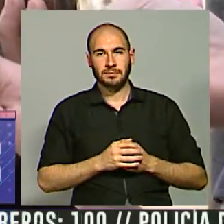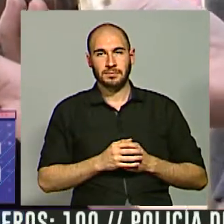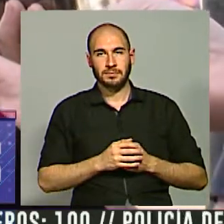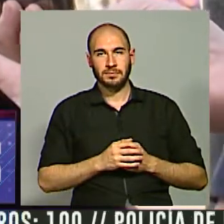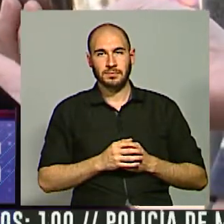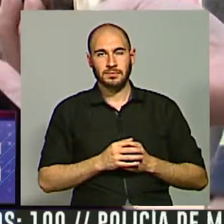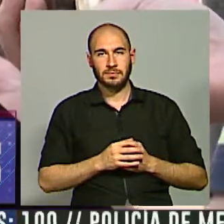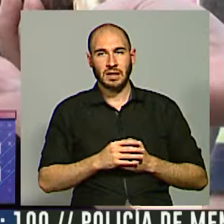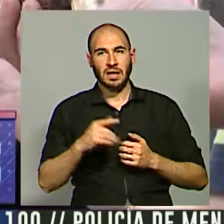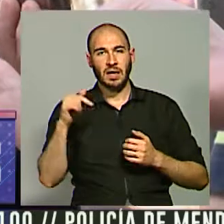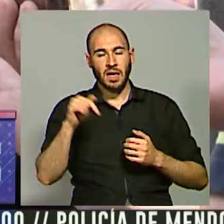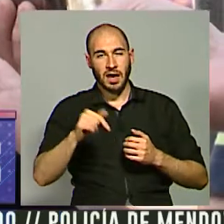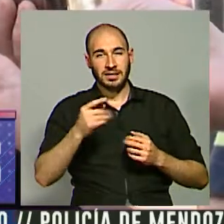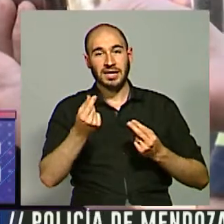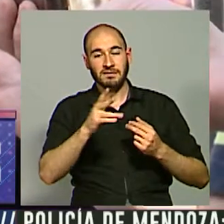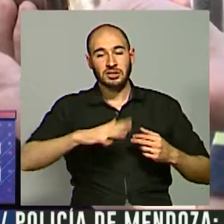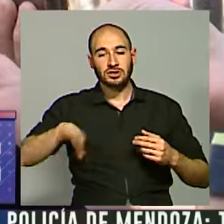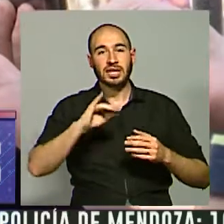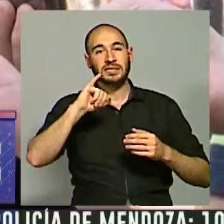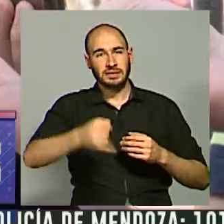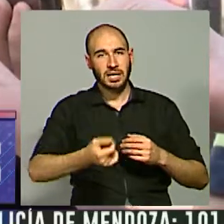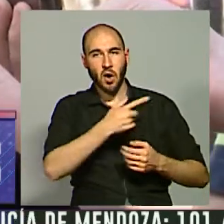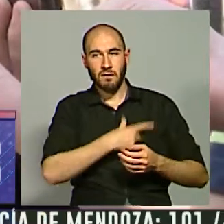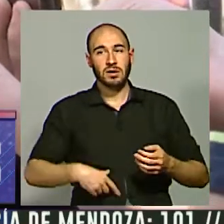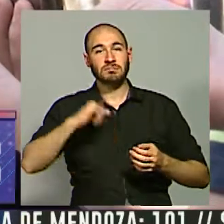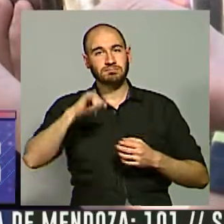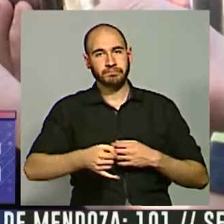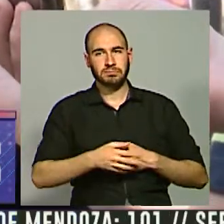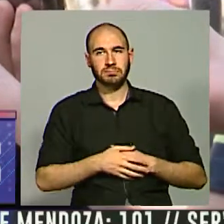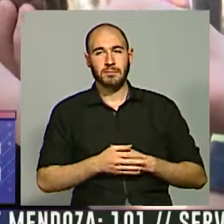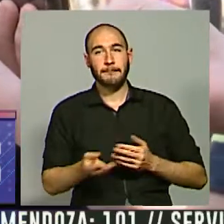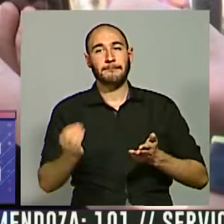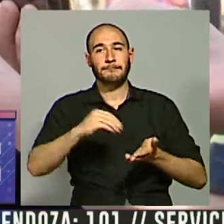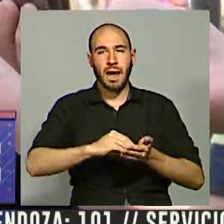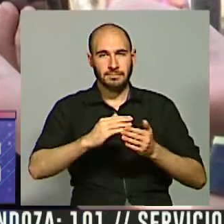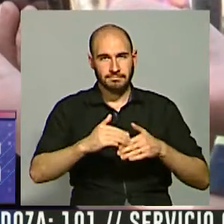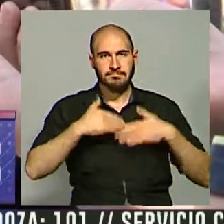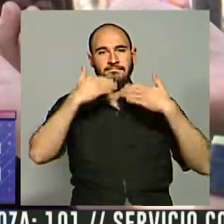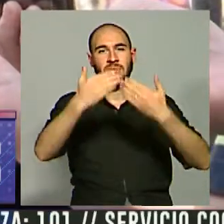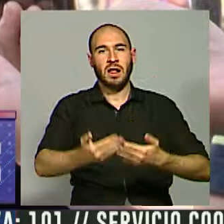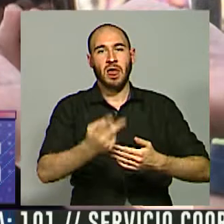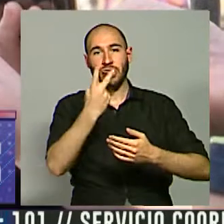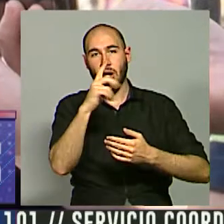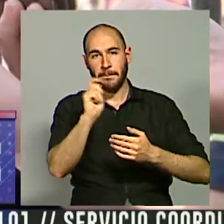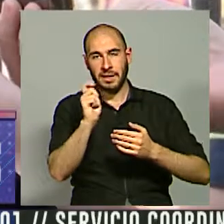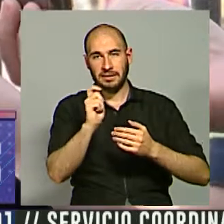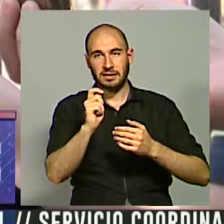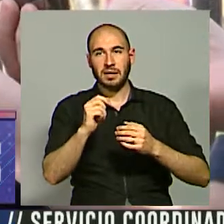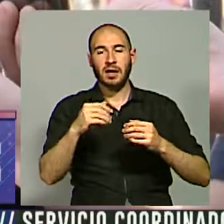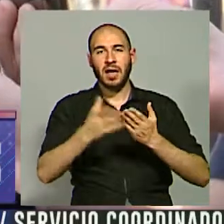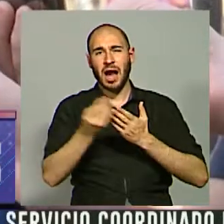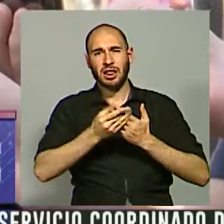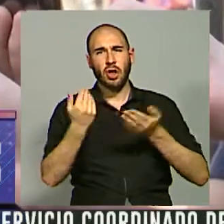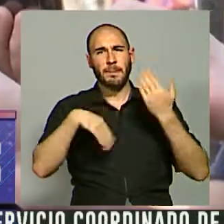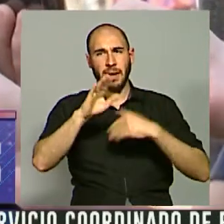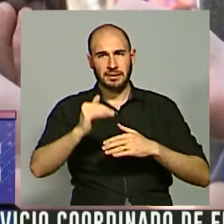además de ratificar la tarifa social por parte del gobierno, se pospone un bimestre, que es el bimestre de mayor